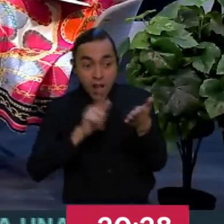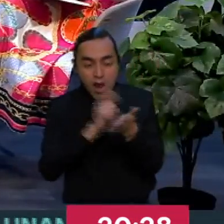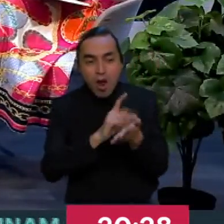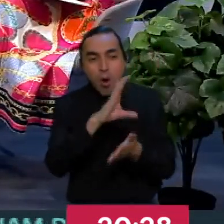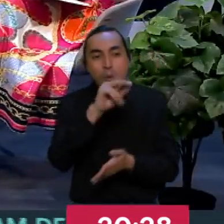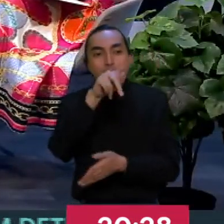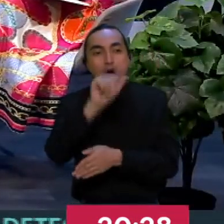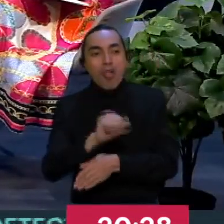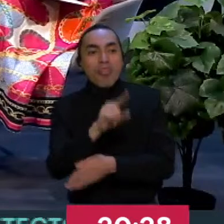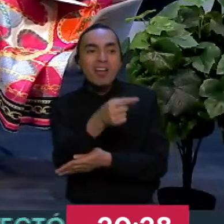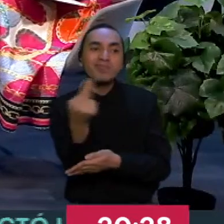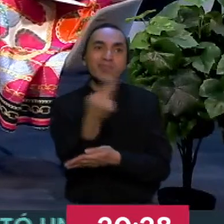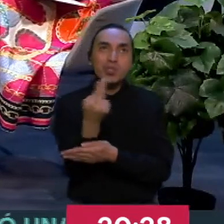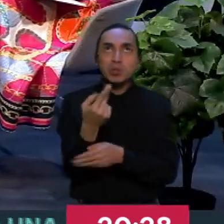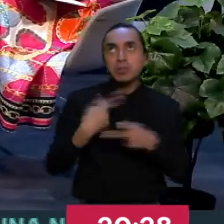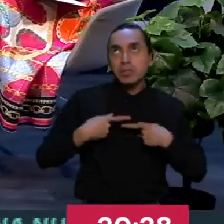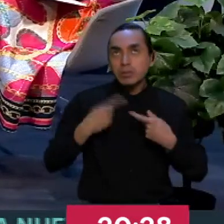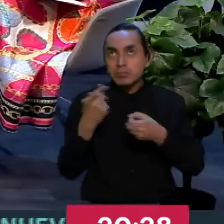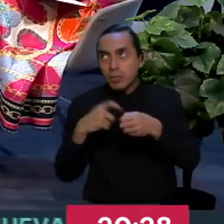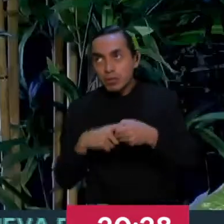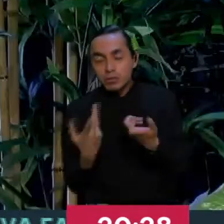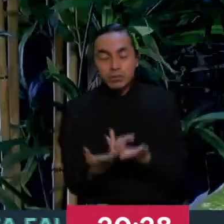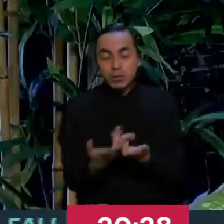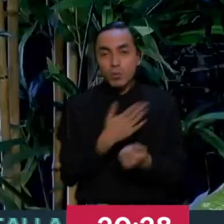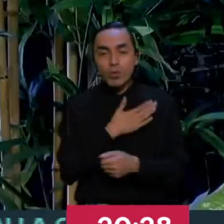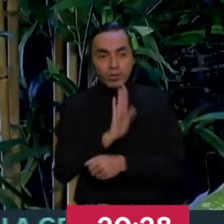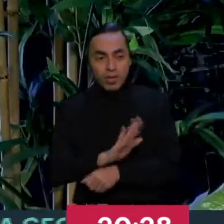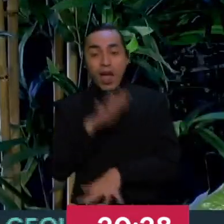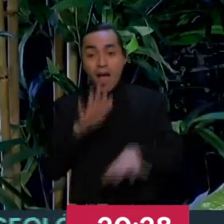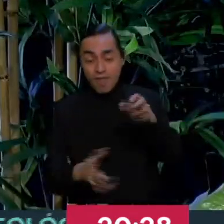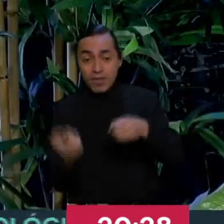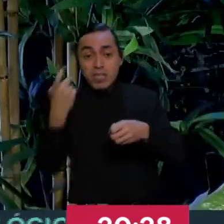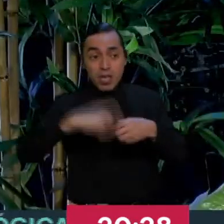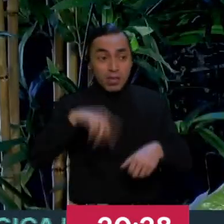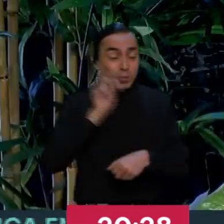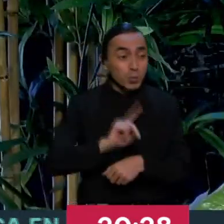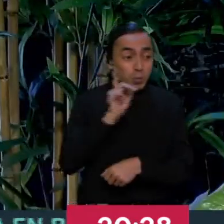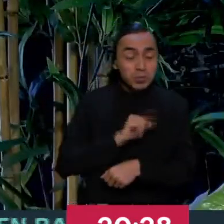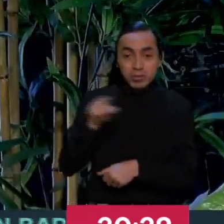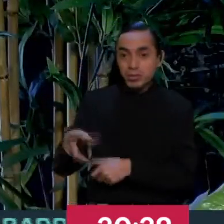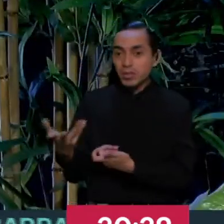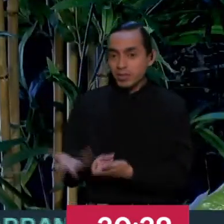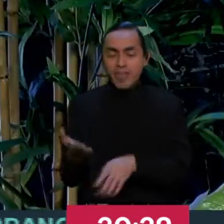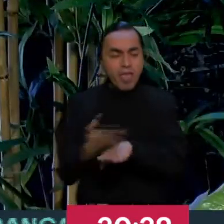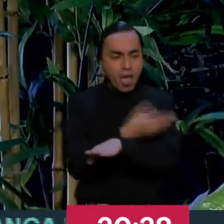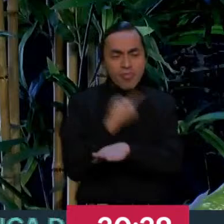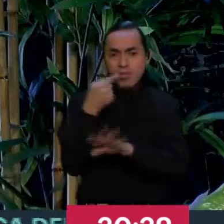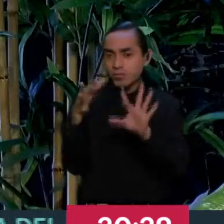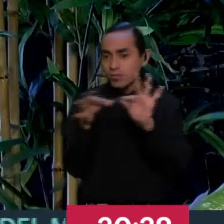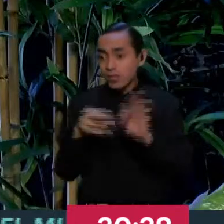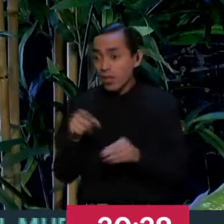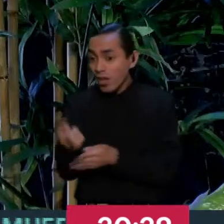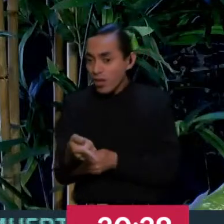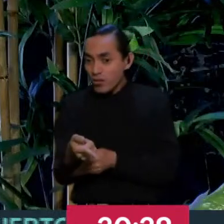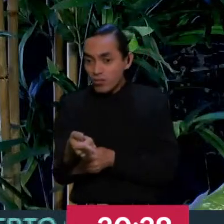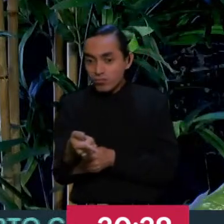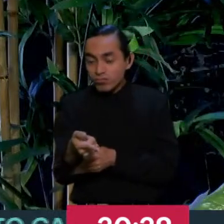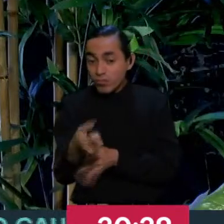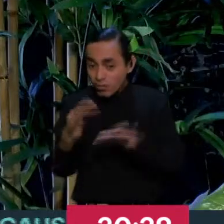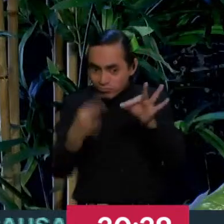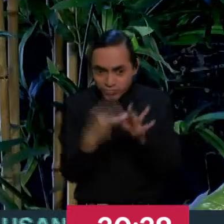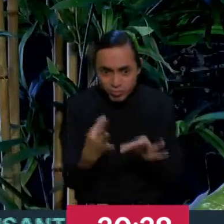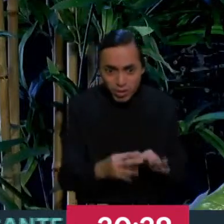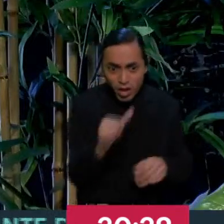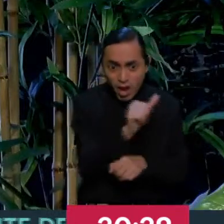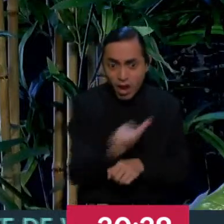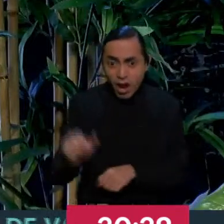¿no? Entonces, claro. Pero que, insisto, entran a veces mujeres que no, ya lo dijimos, no ejercen en favor de otras